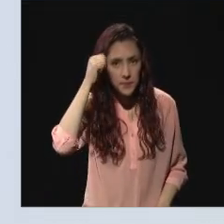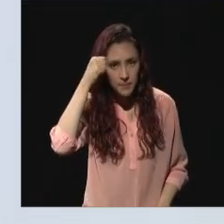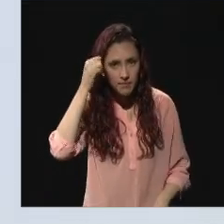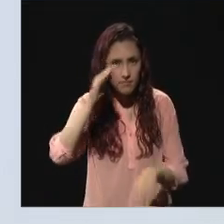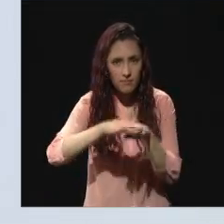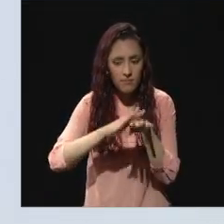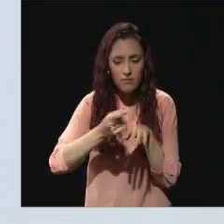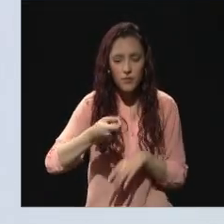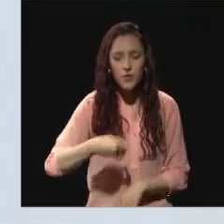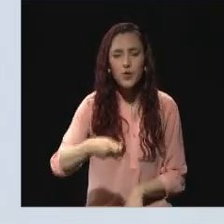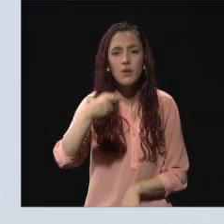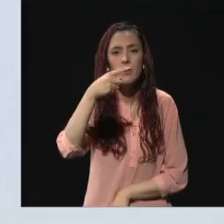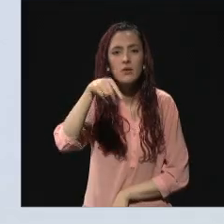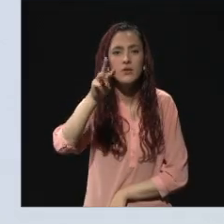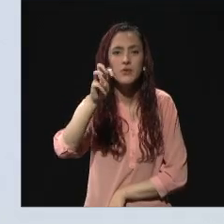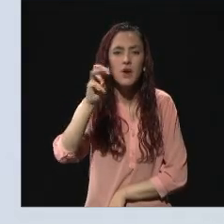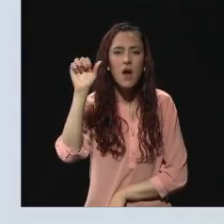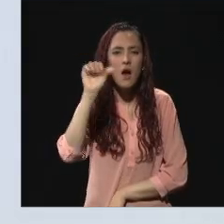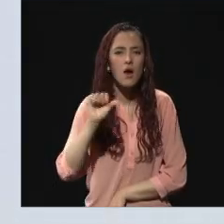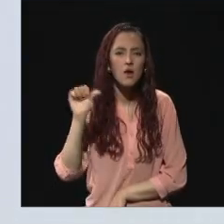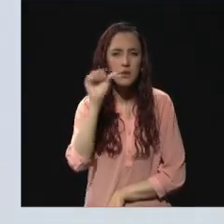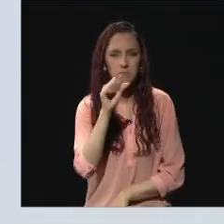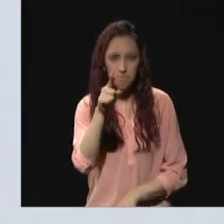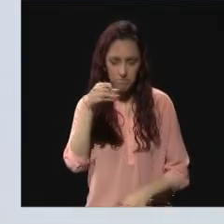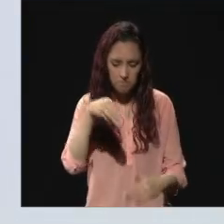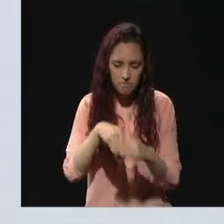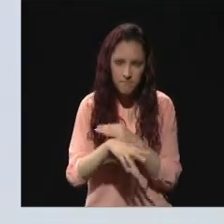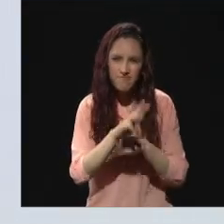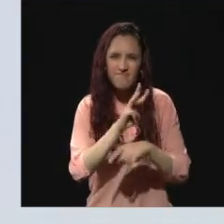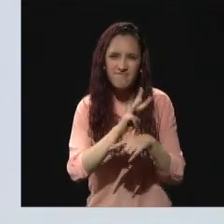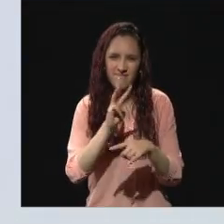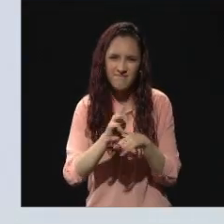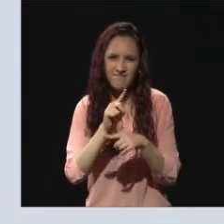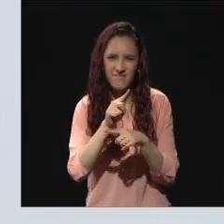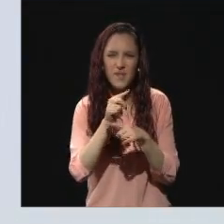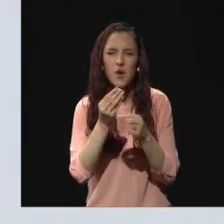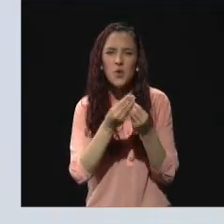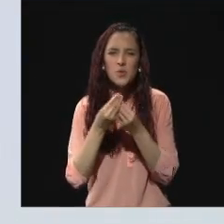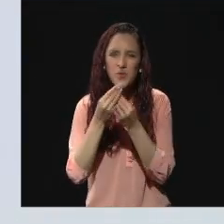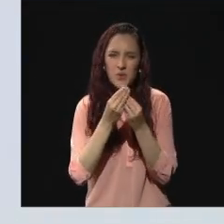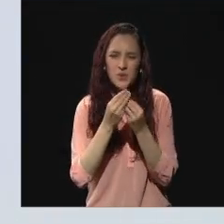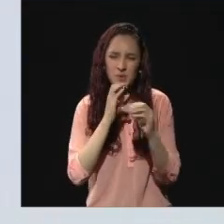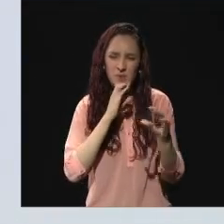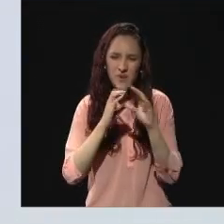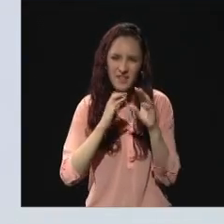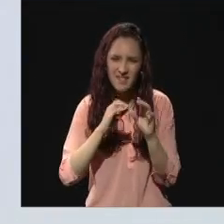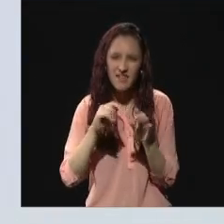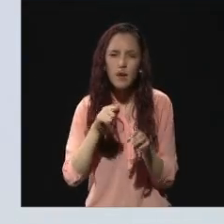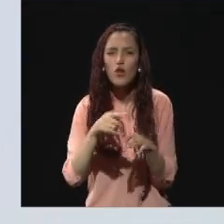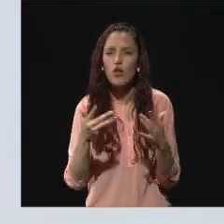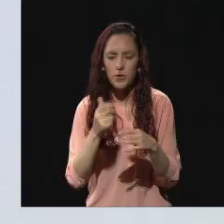18 de agosto podrán encontrar en la página web de la comisión de regulación de comunicaciones